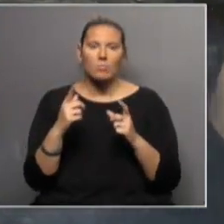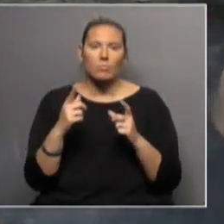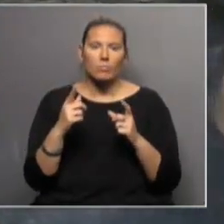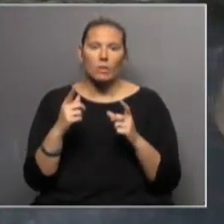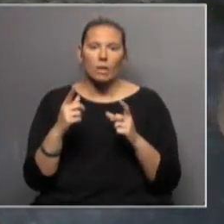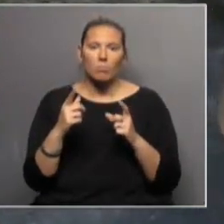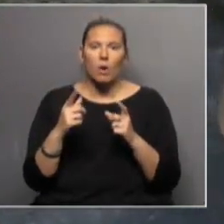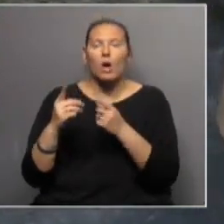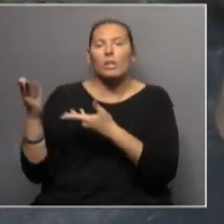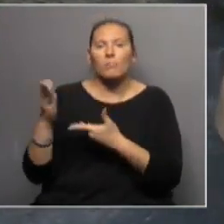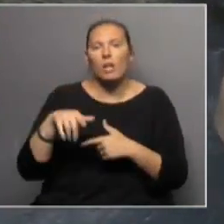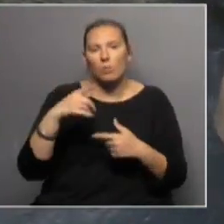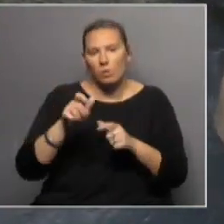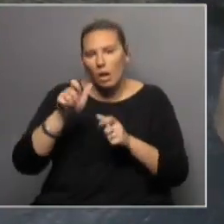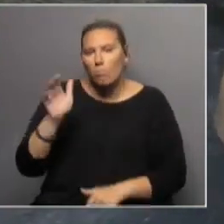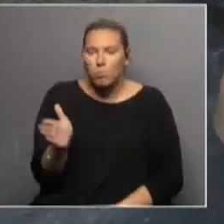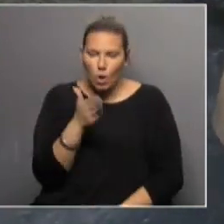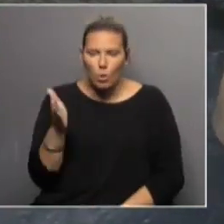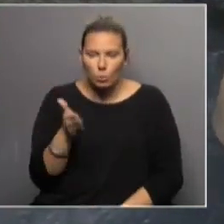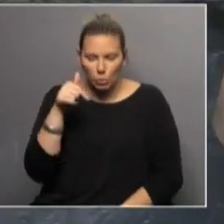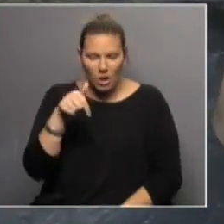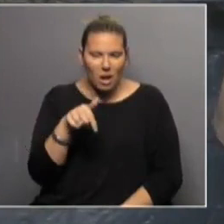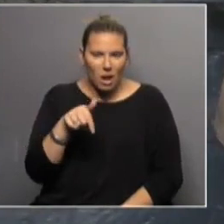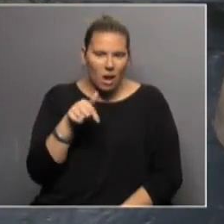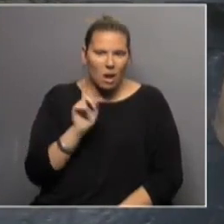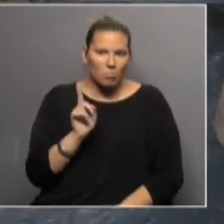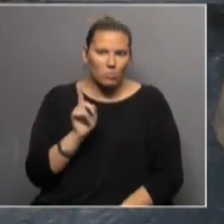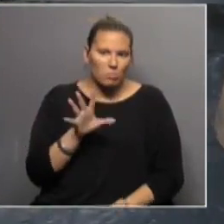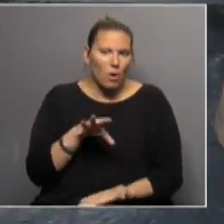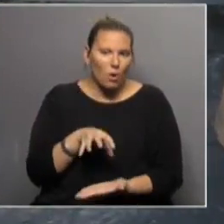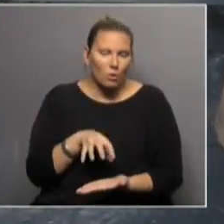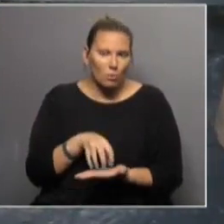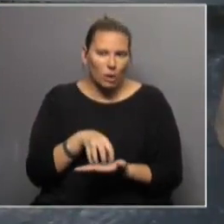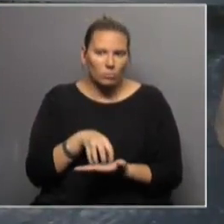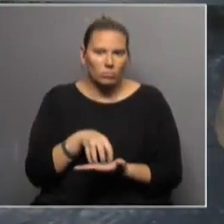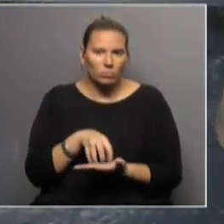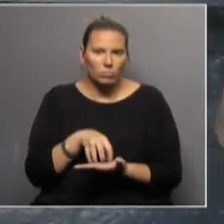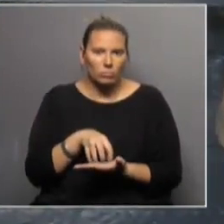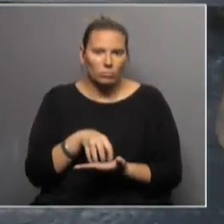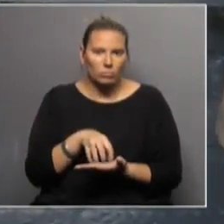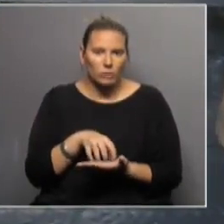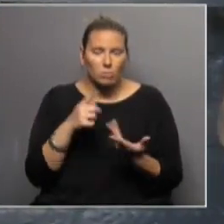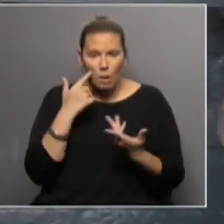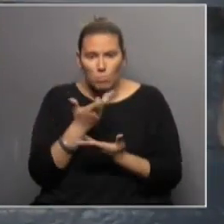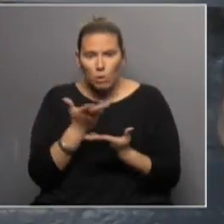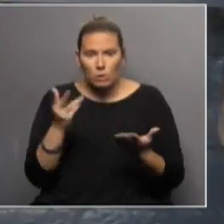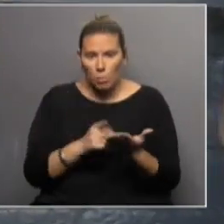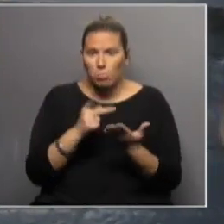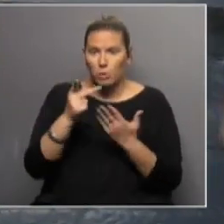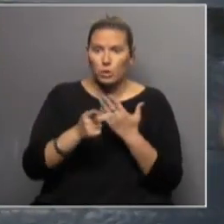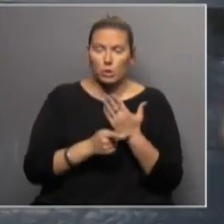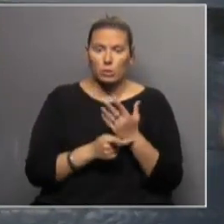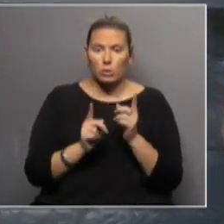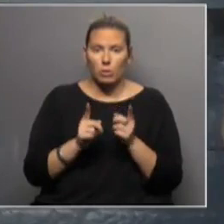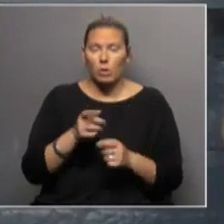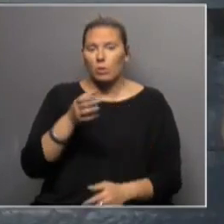hemos agasajado a algún productor que otro acá en este lugar para mostrarle el proyecto y...